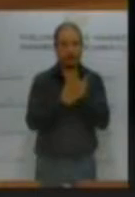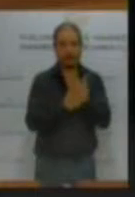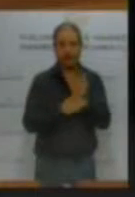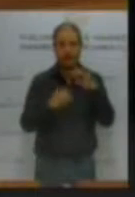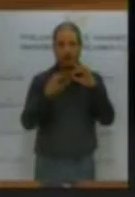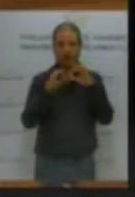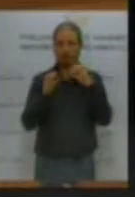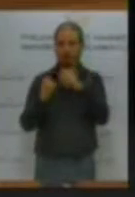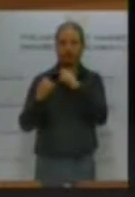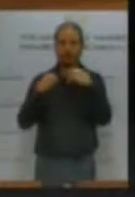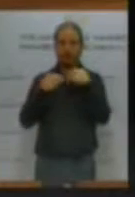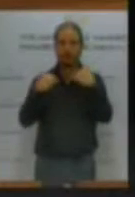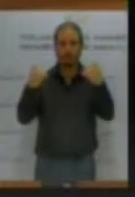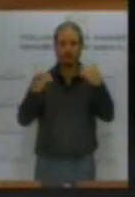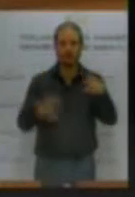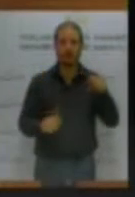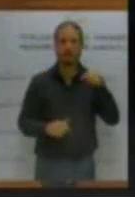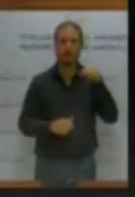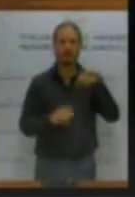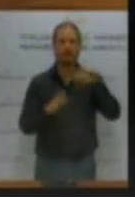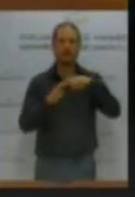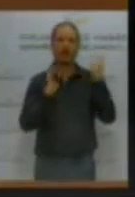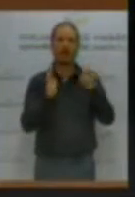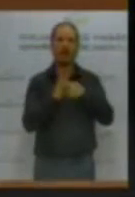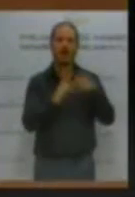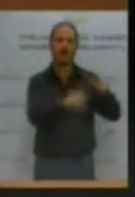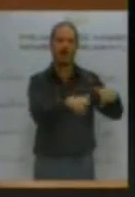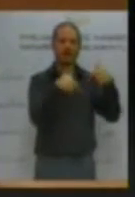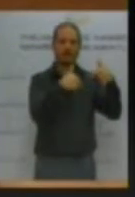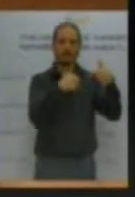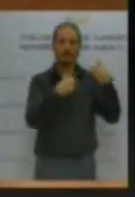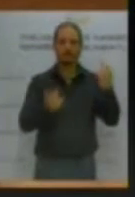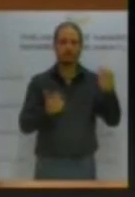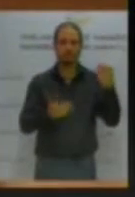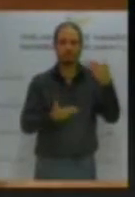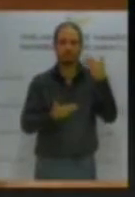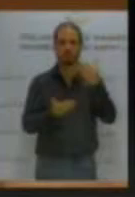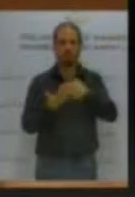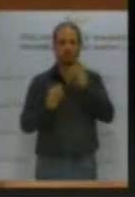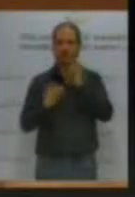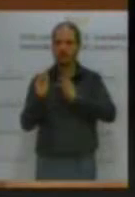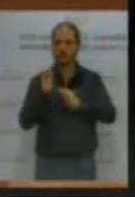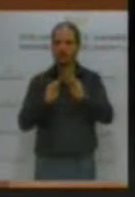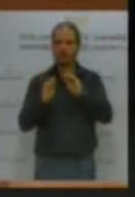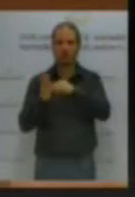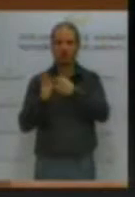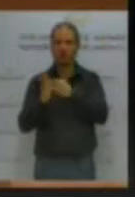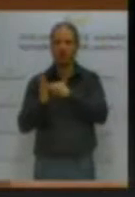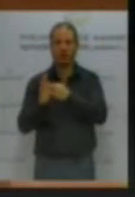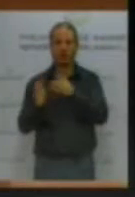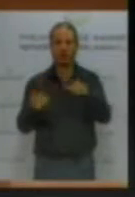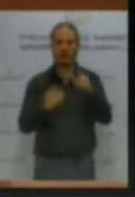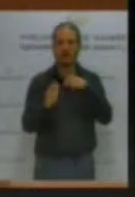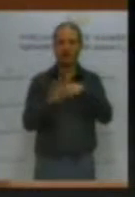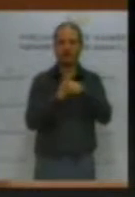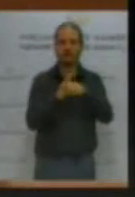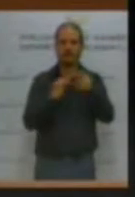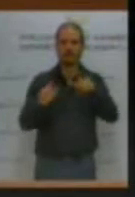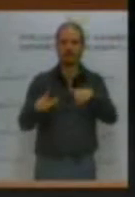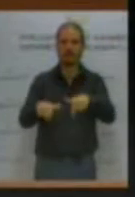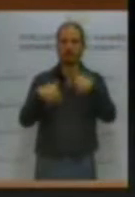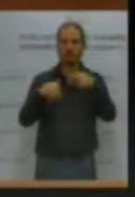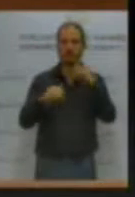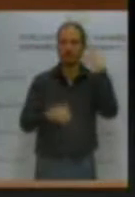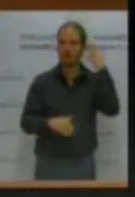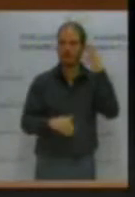Bueno, pues estamos ante una ley de residuos que no aporta soluciones a la gestión de los residuos en Navarra. En contra, lo